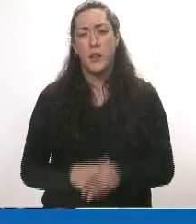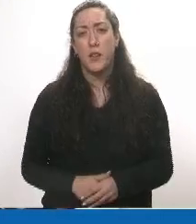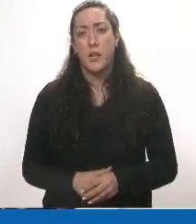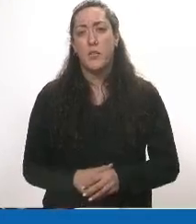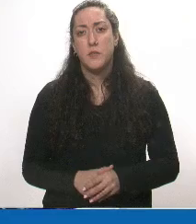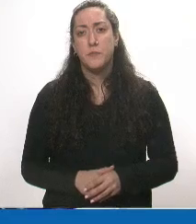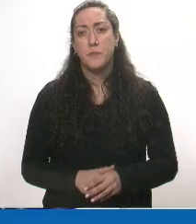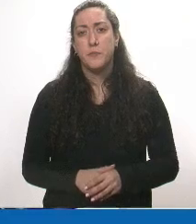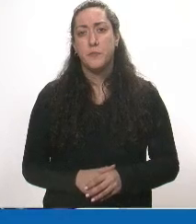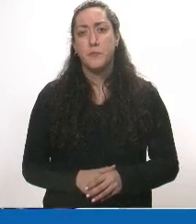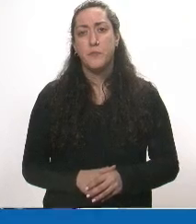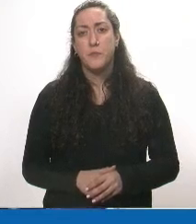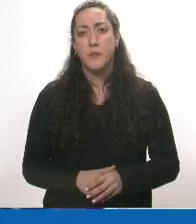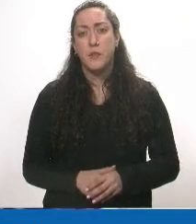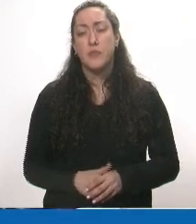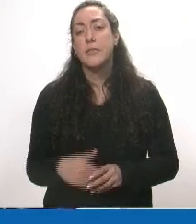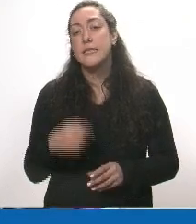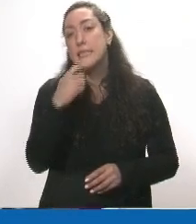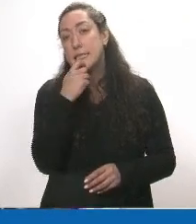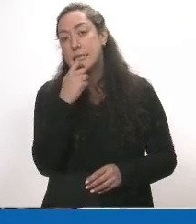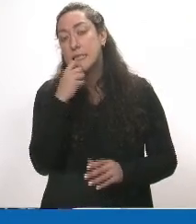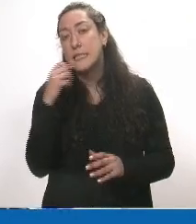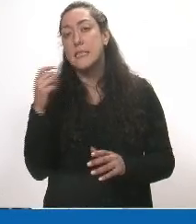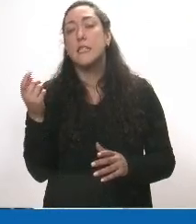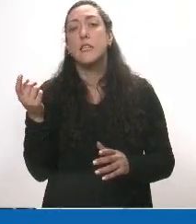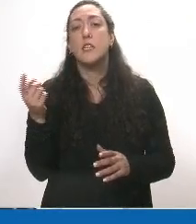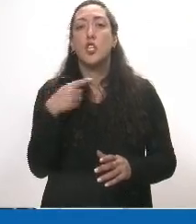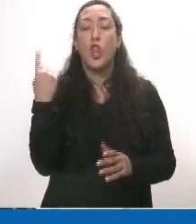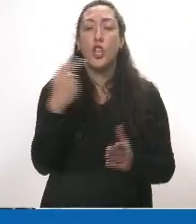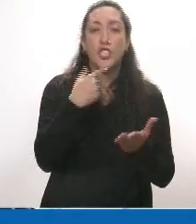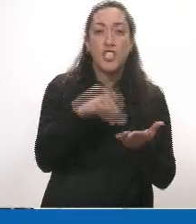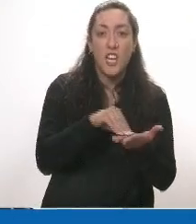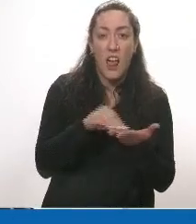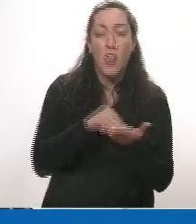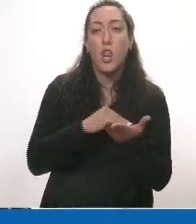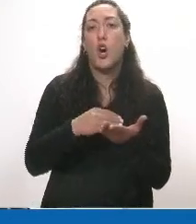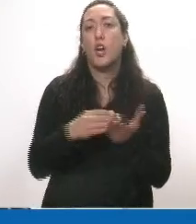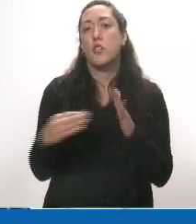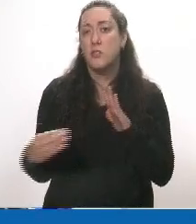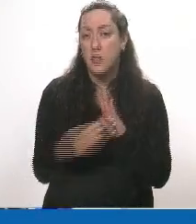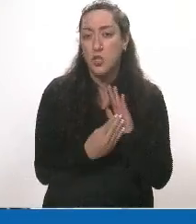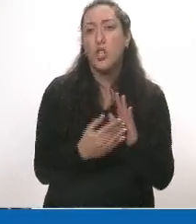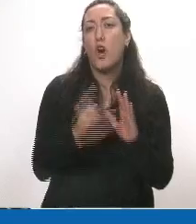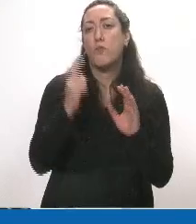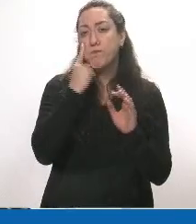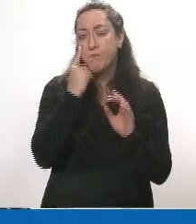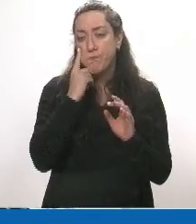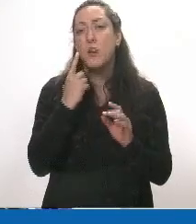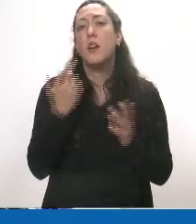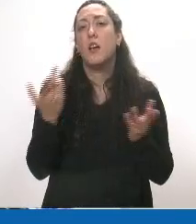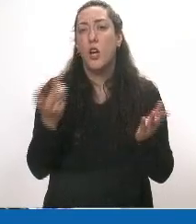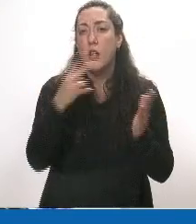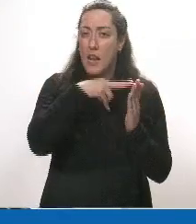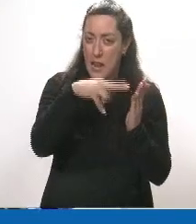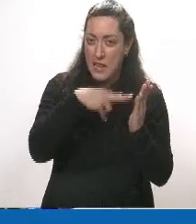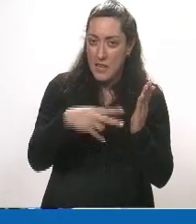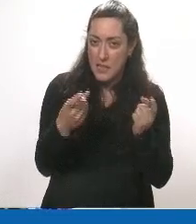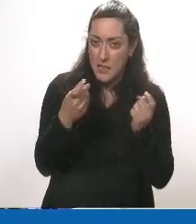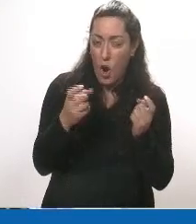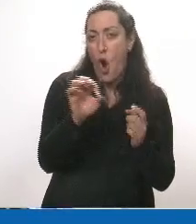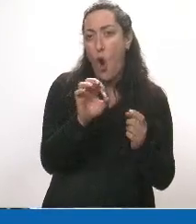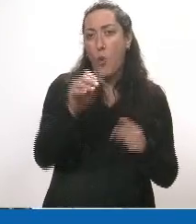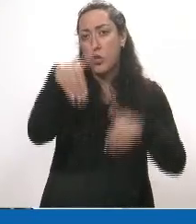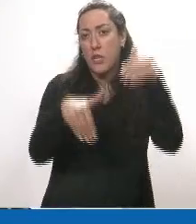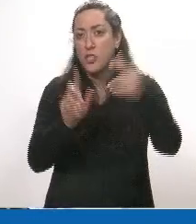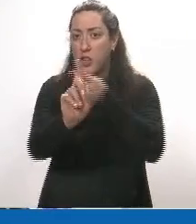si con la inserción y con el conocimiento pleno de todos los senadores de lo que estamos hablando, es necesario que le dé lectura o que pasemos a